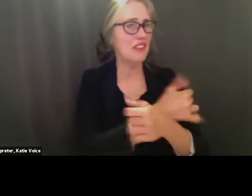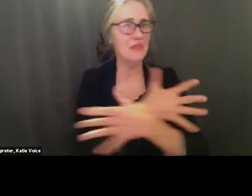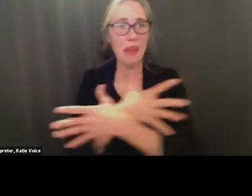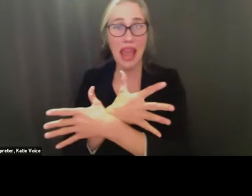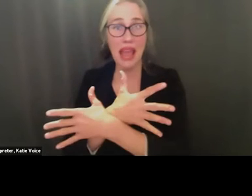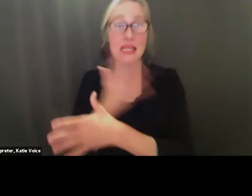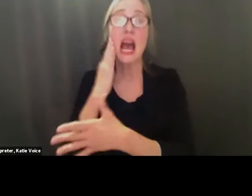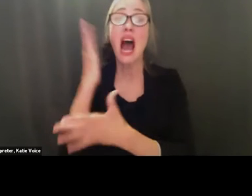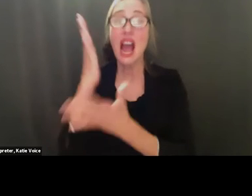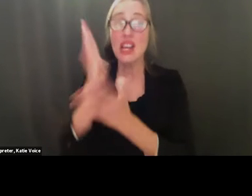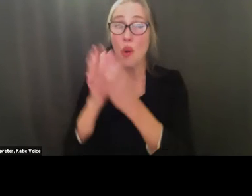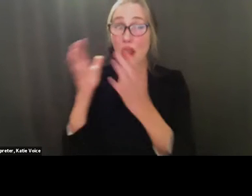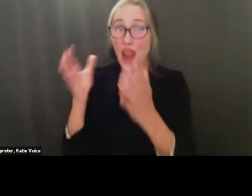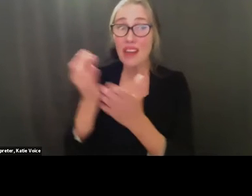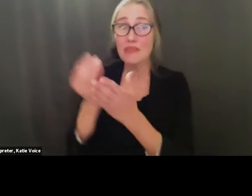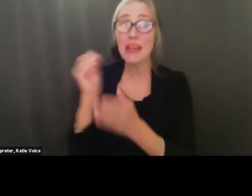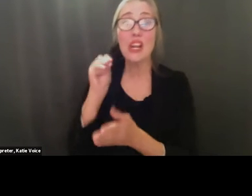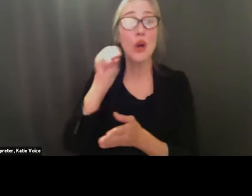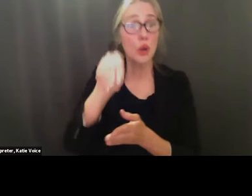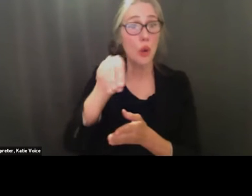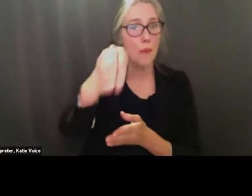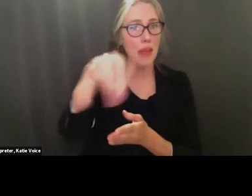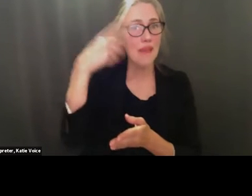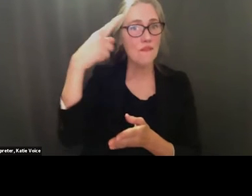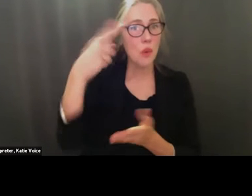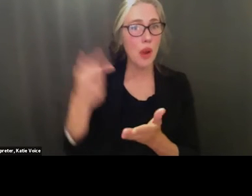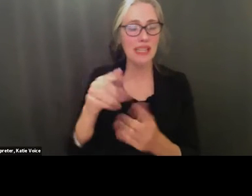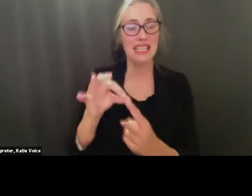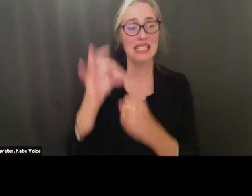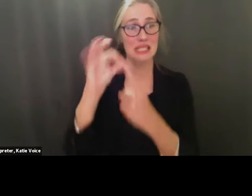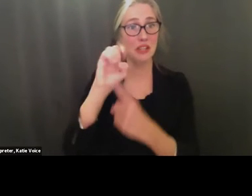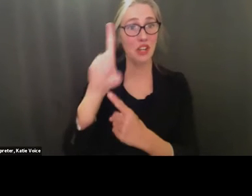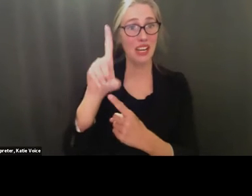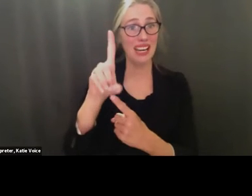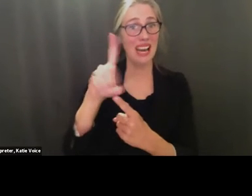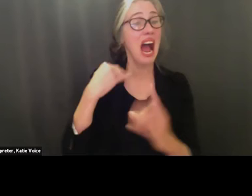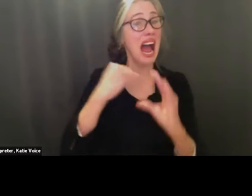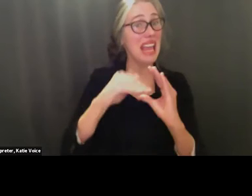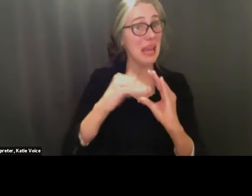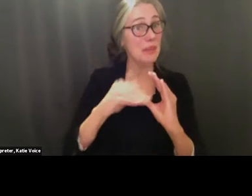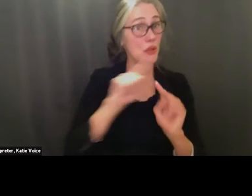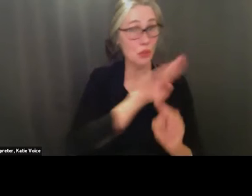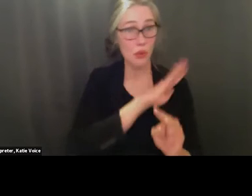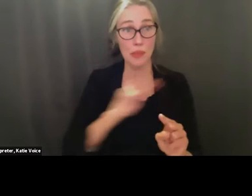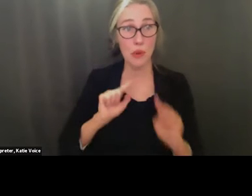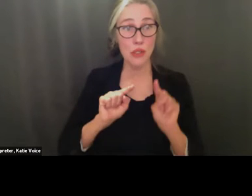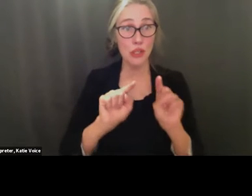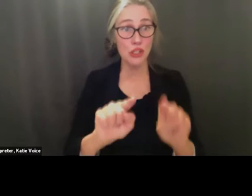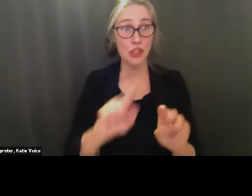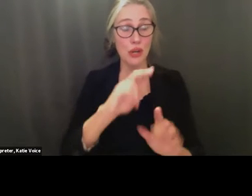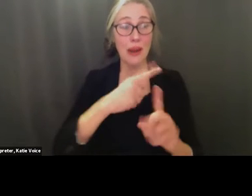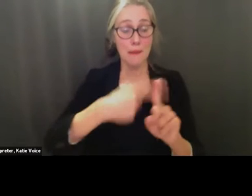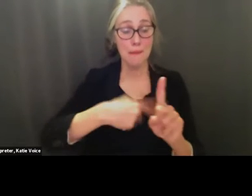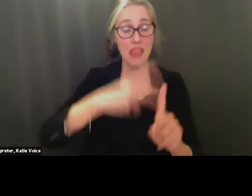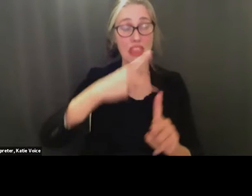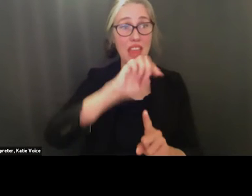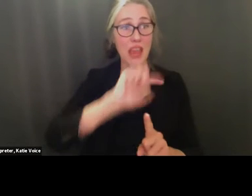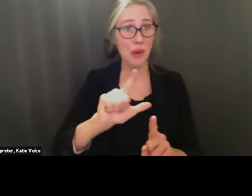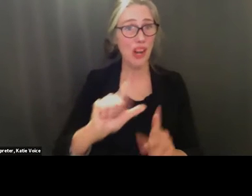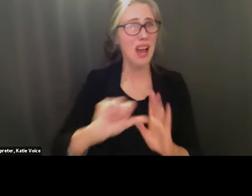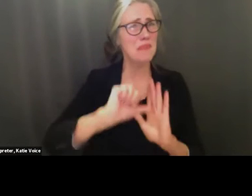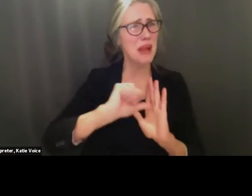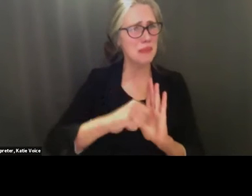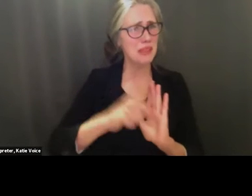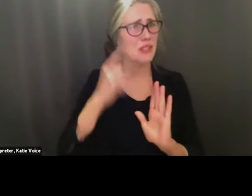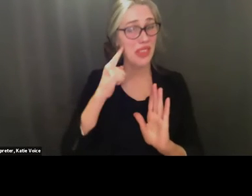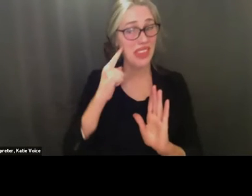para educación especial. Yo le había enviado un correo electrónico a los miembros del consejo en abril sobre